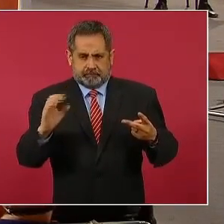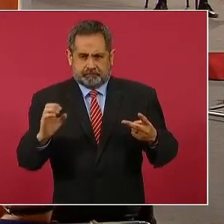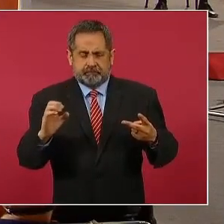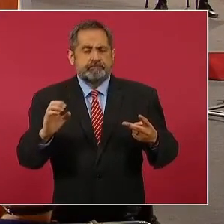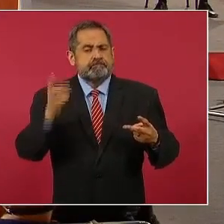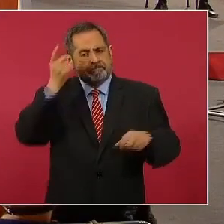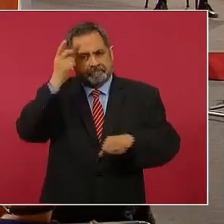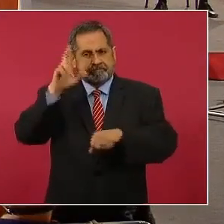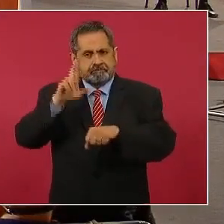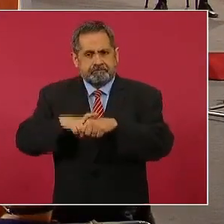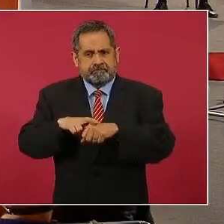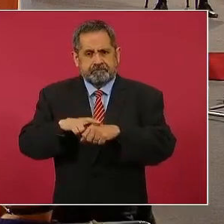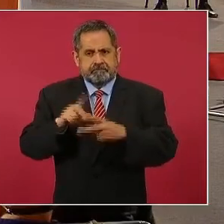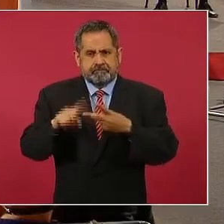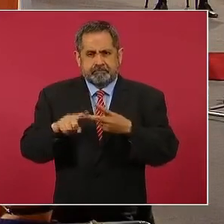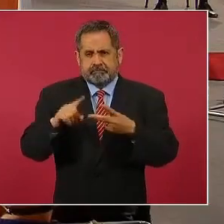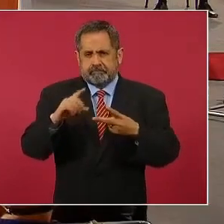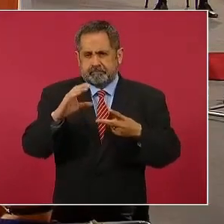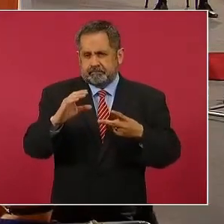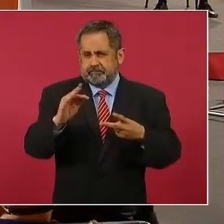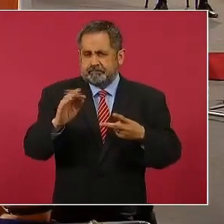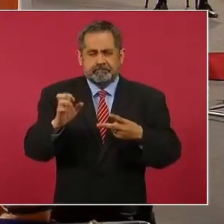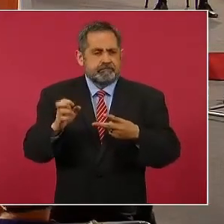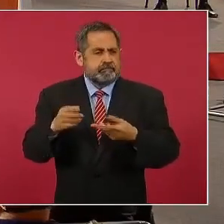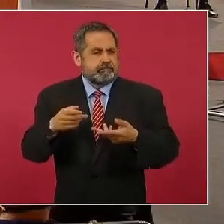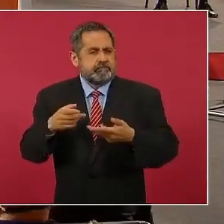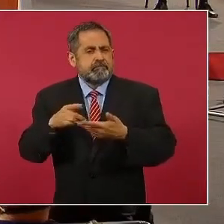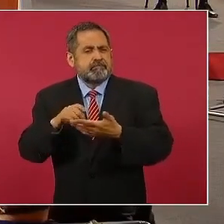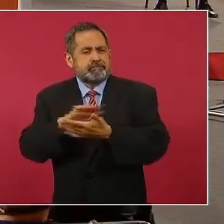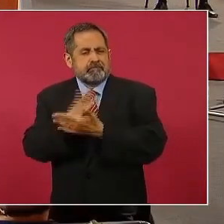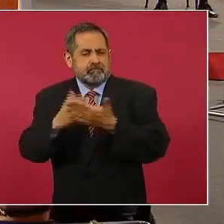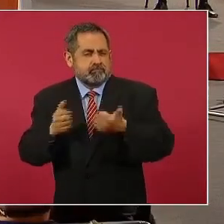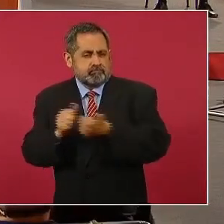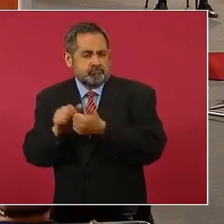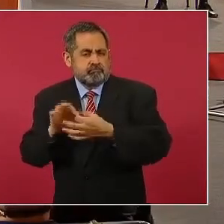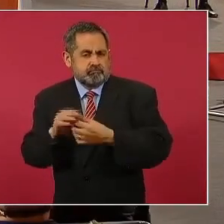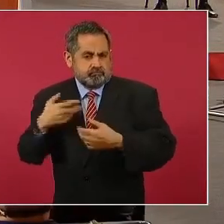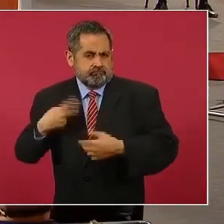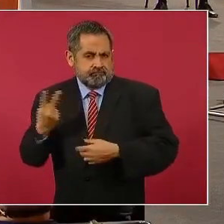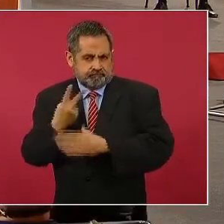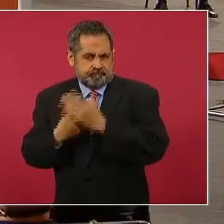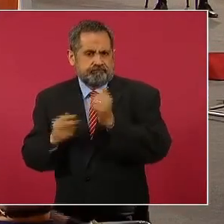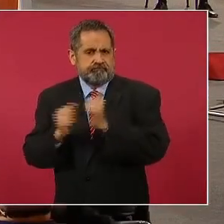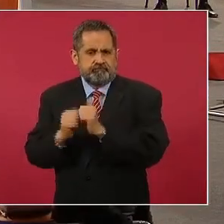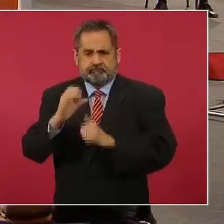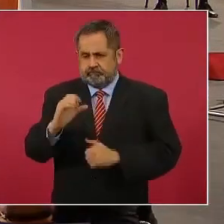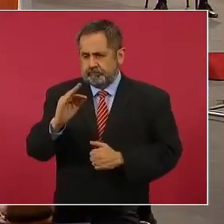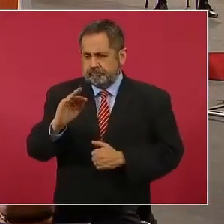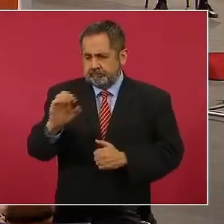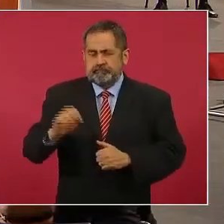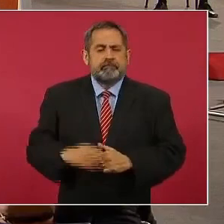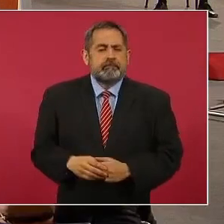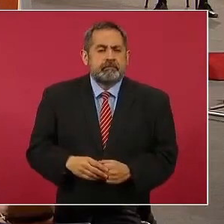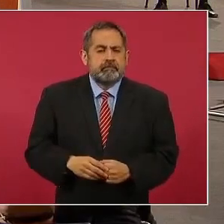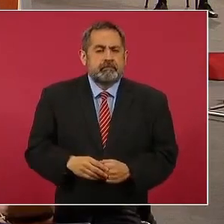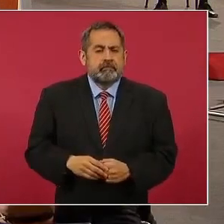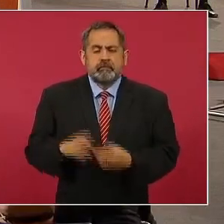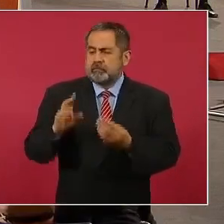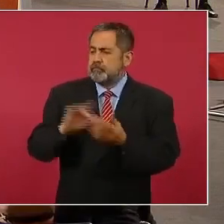director de CFE ICL, Intermediación de Contratos Legados. Muchas gracias, señor presidente, por